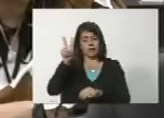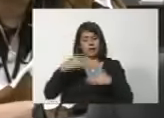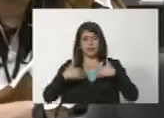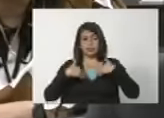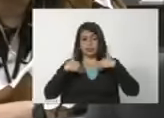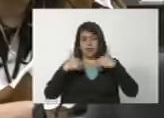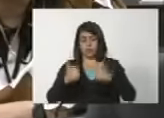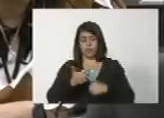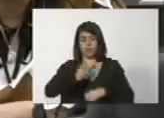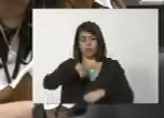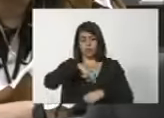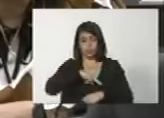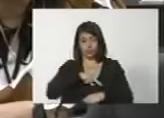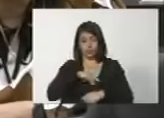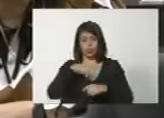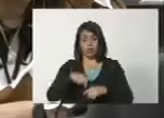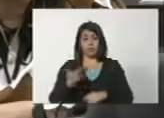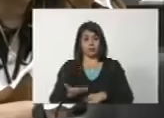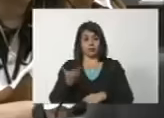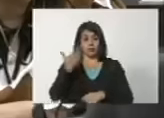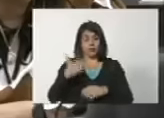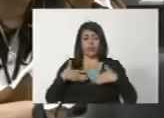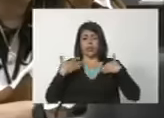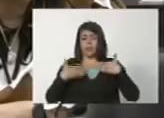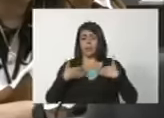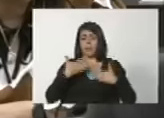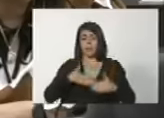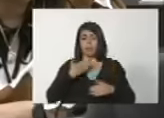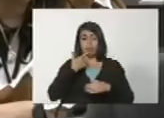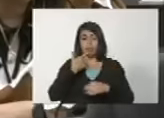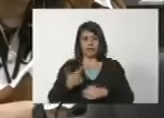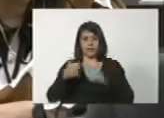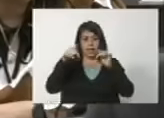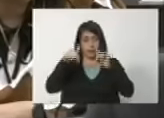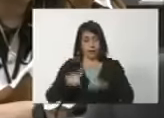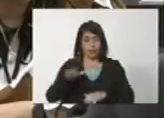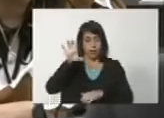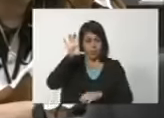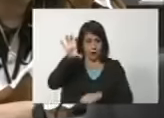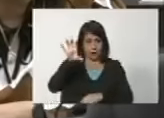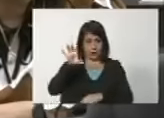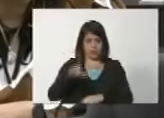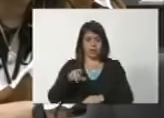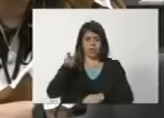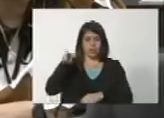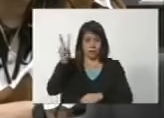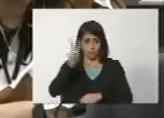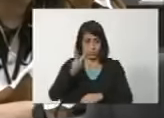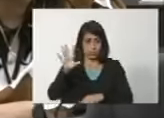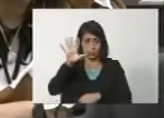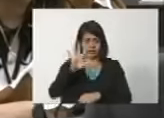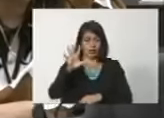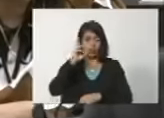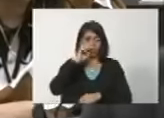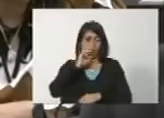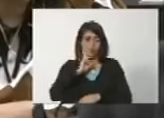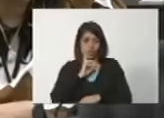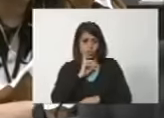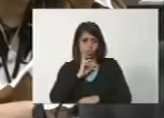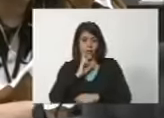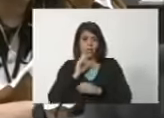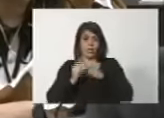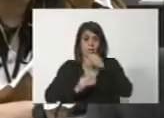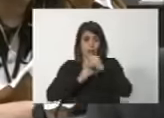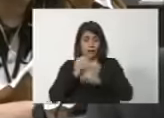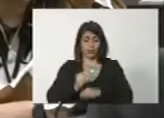salud. Para nosotros y nosotras es una inmensa alegría poder decir que esta patria grande, que esta patria de Simón Bolívar ha